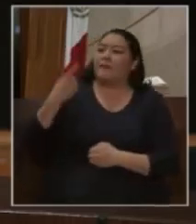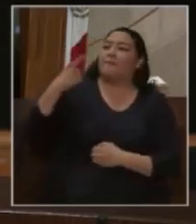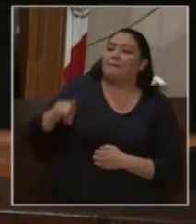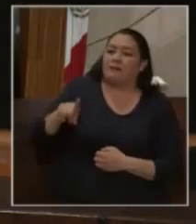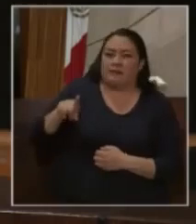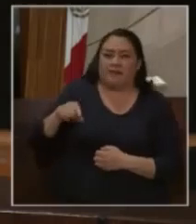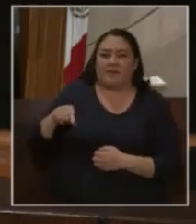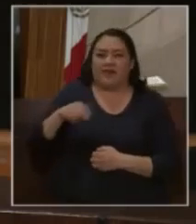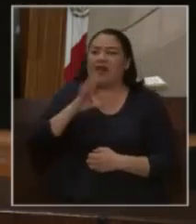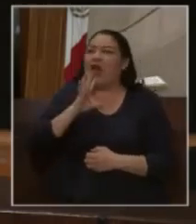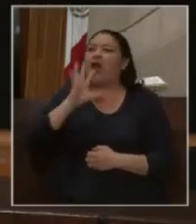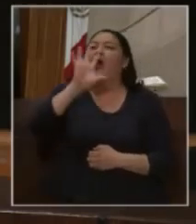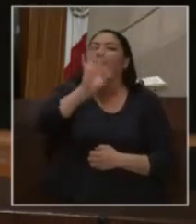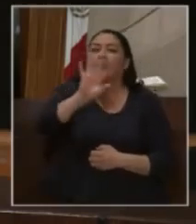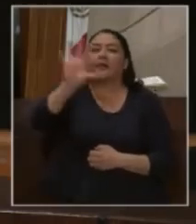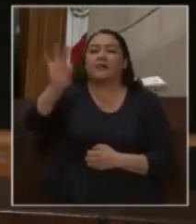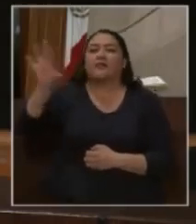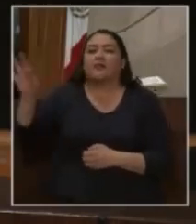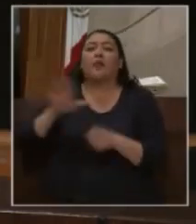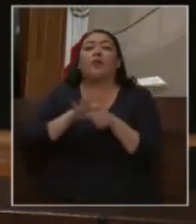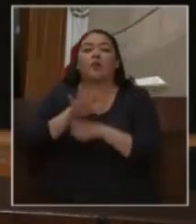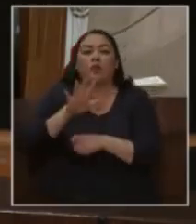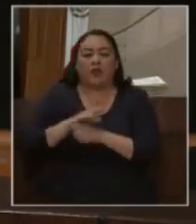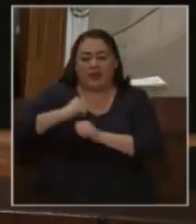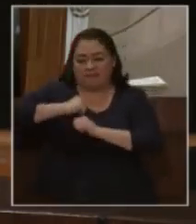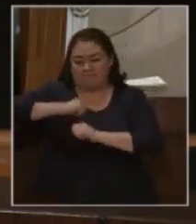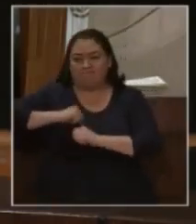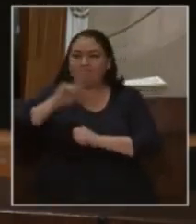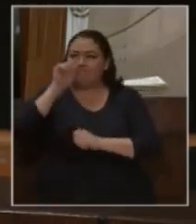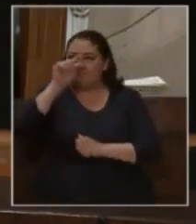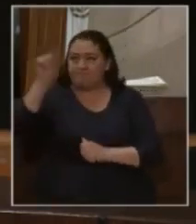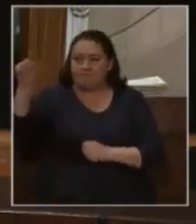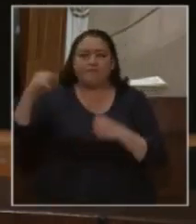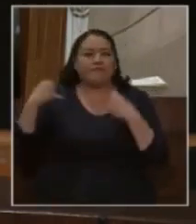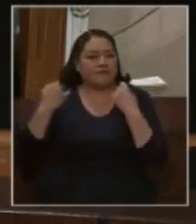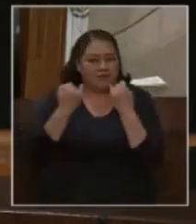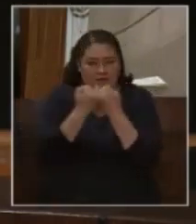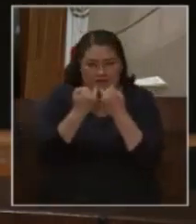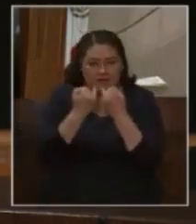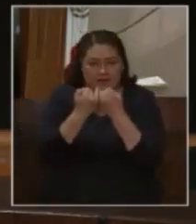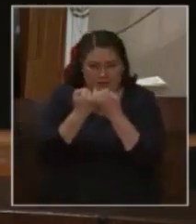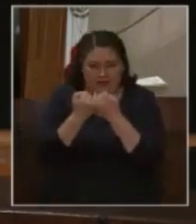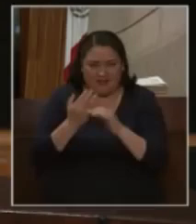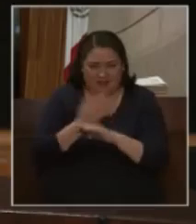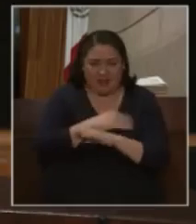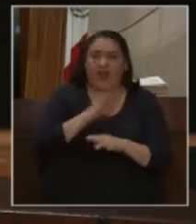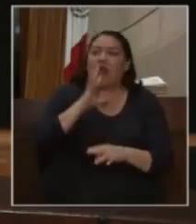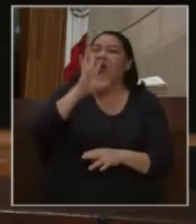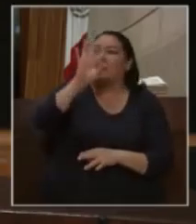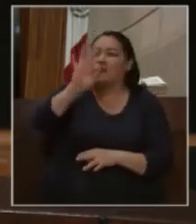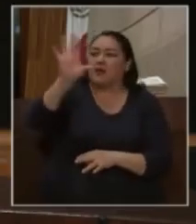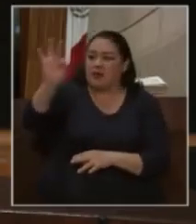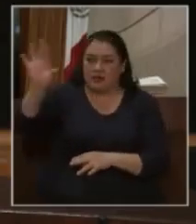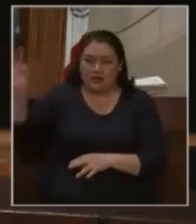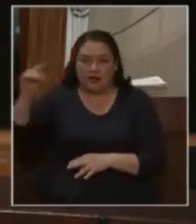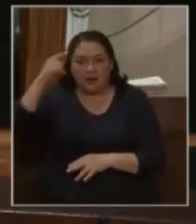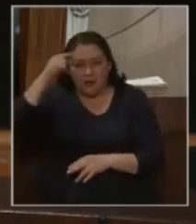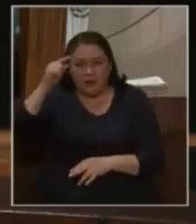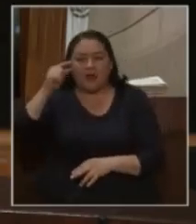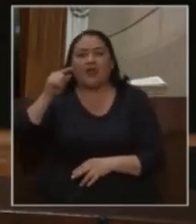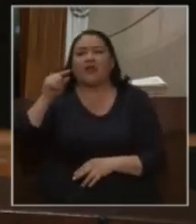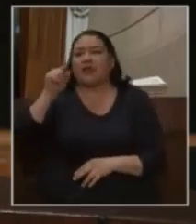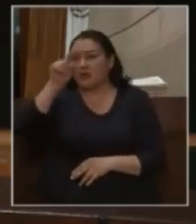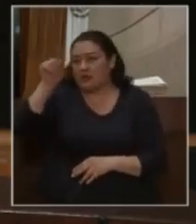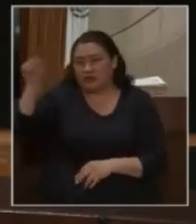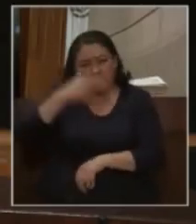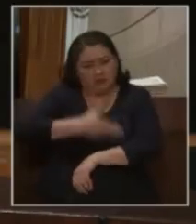esta resolución a las diversas autoridades a las que se le dio vista para que